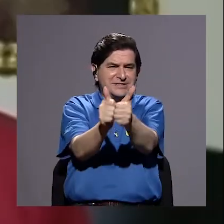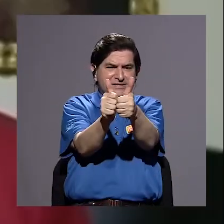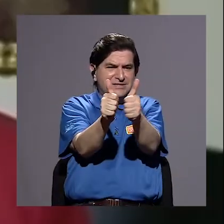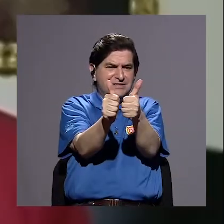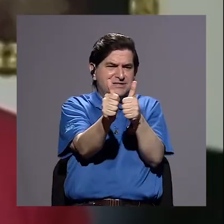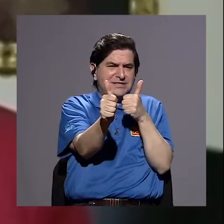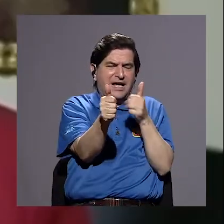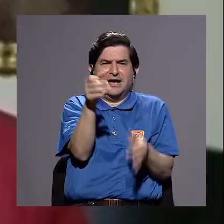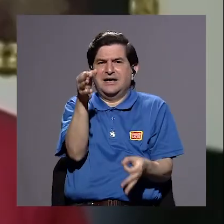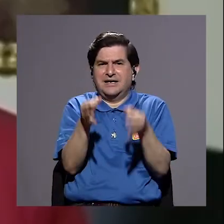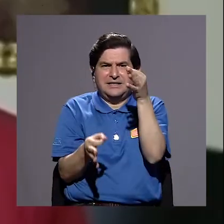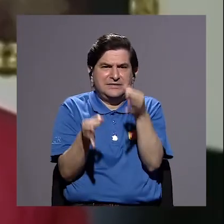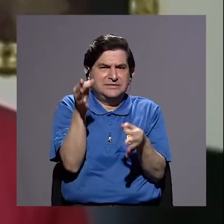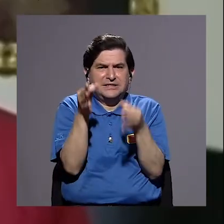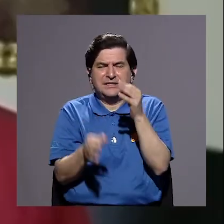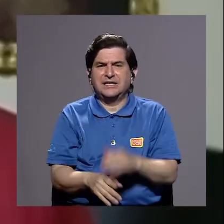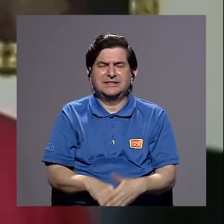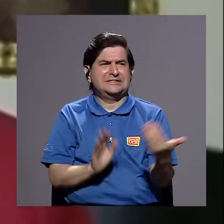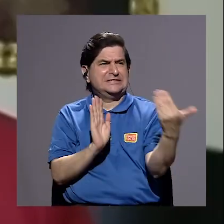retardo judicial